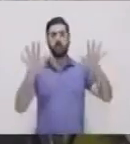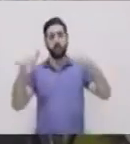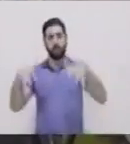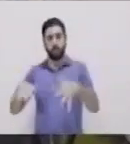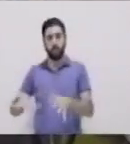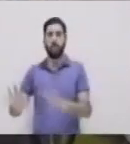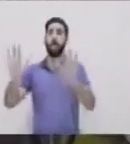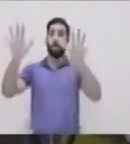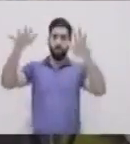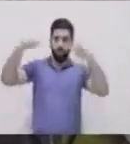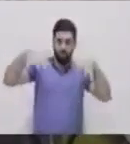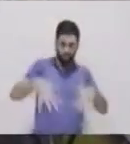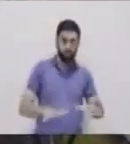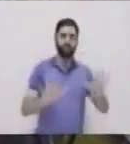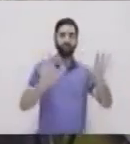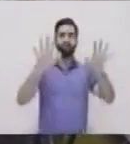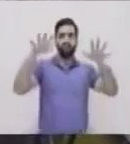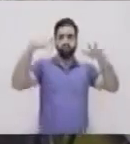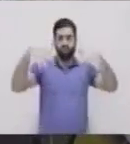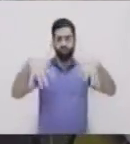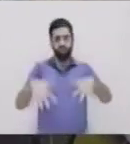un torrente,